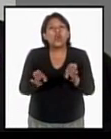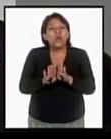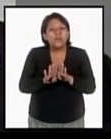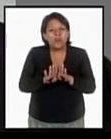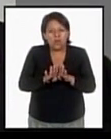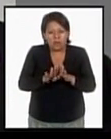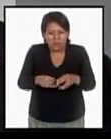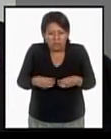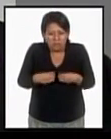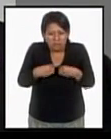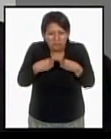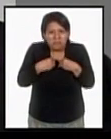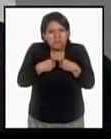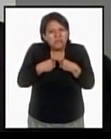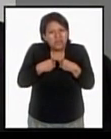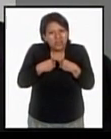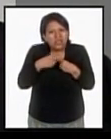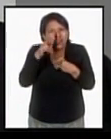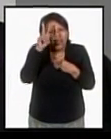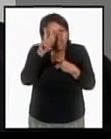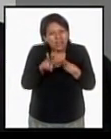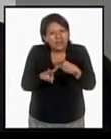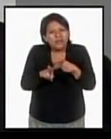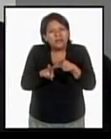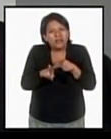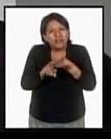viviendo una situación así tal con